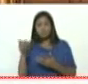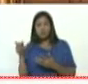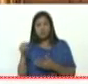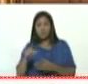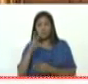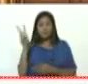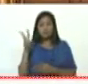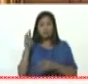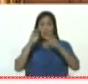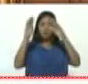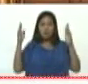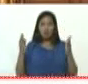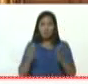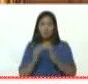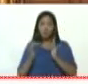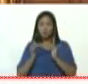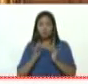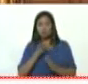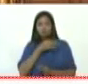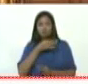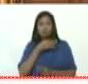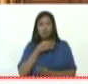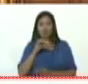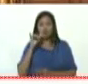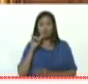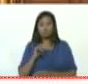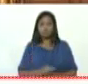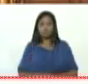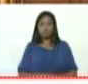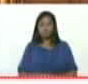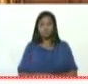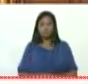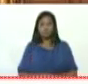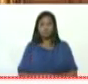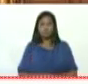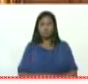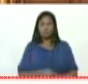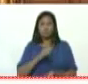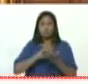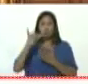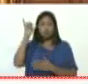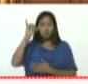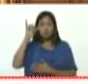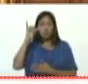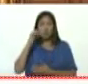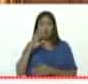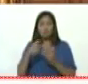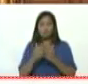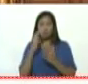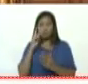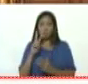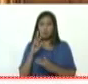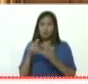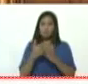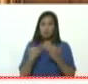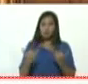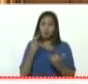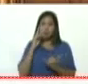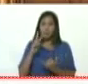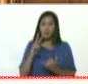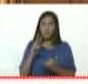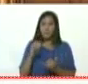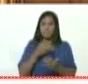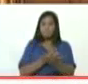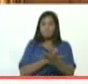Venezuela y en el mundo en sus redes sociales, por YouTube. Yo lo hago a esta hora, en este momento que ustedes me ven. Me están viendo